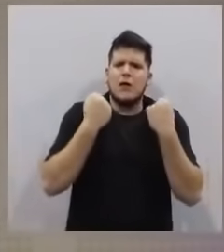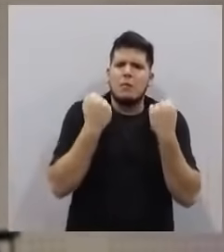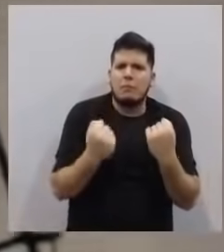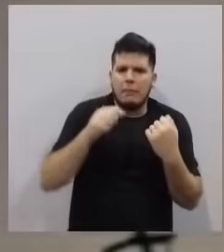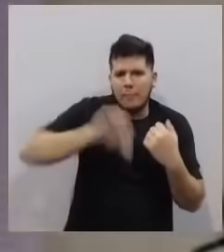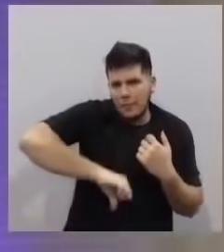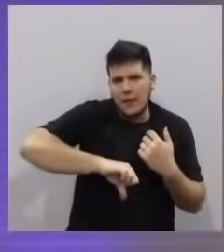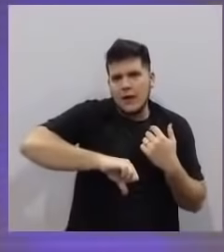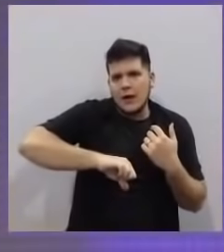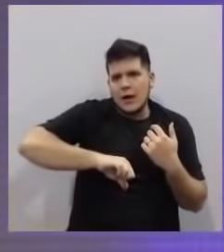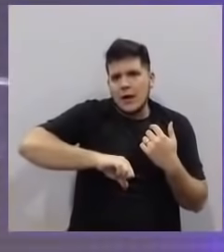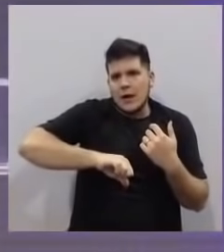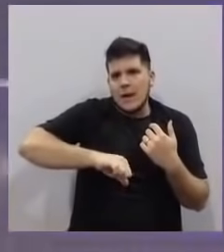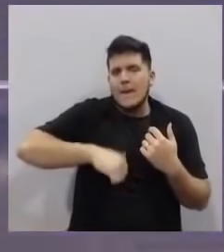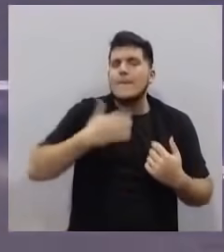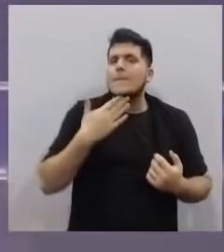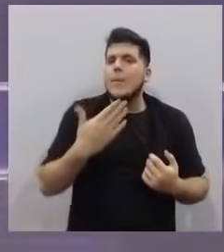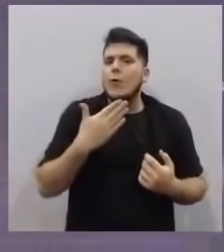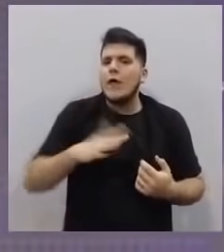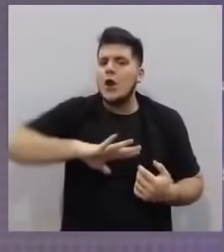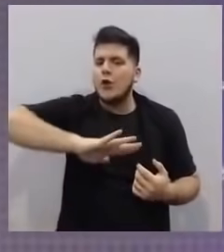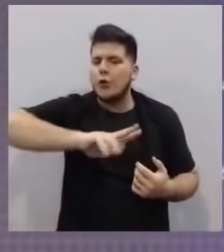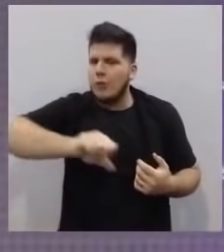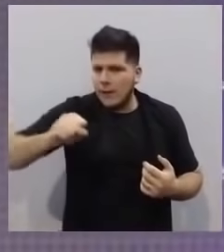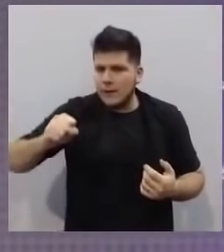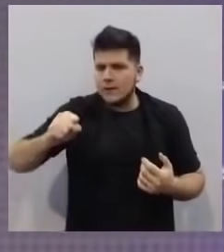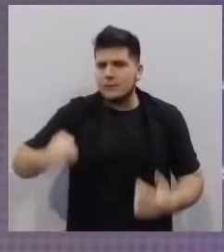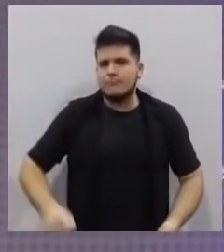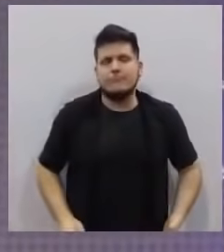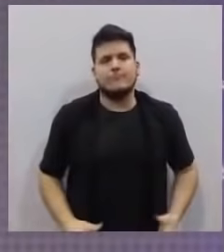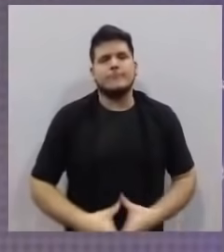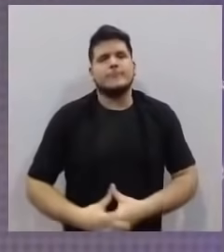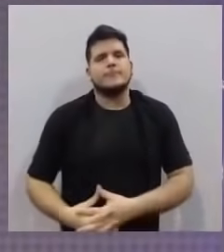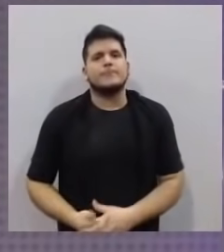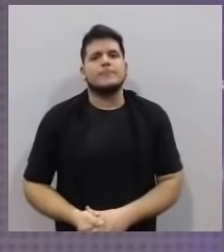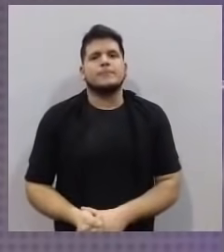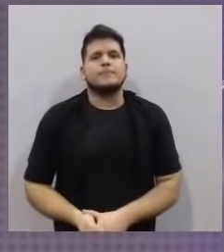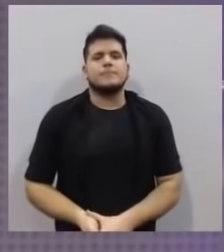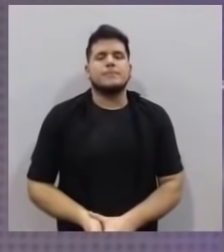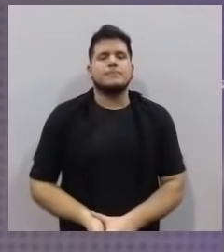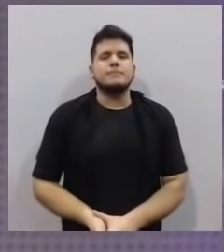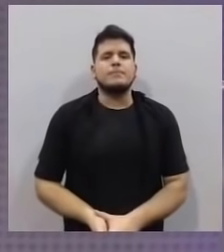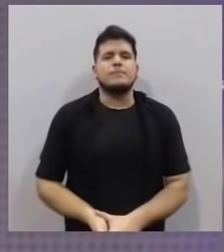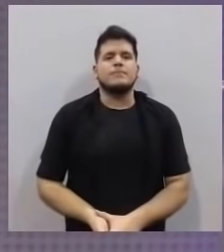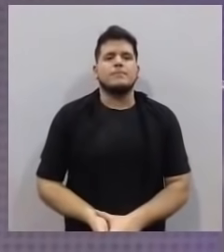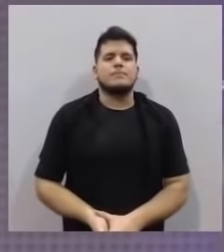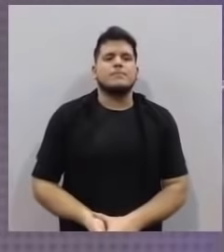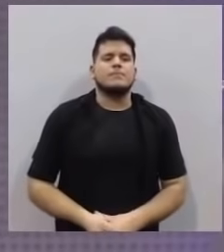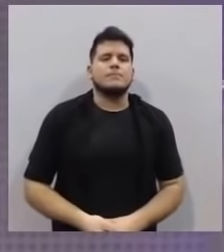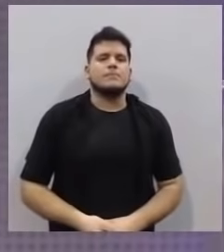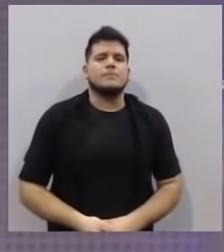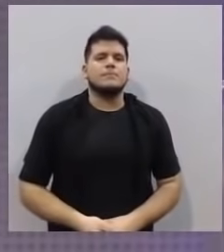como atacó al que se fue en la mente con pensamientos